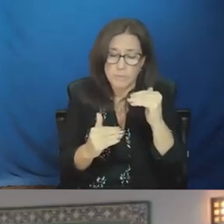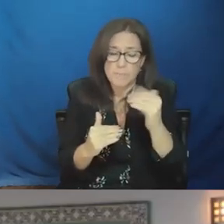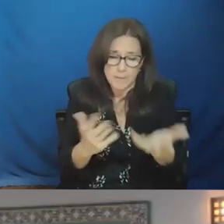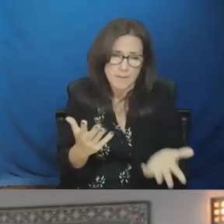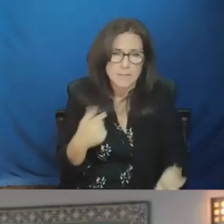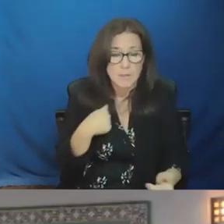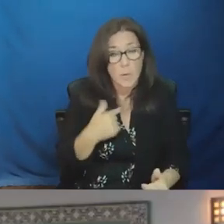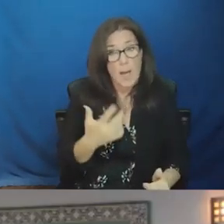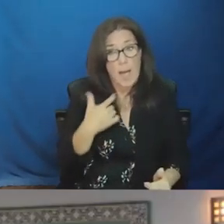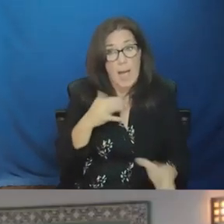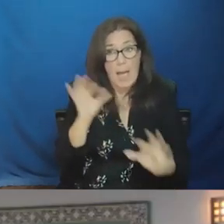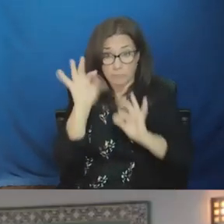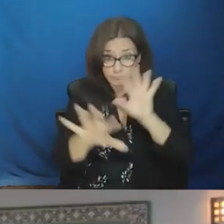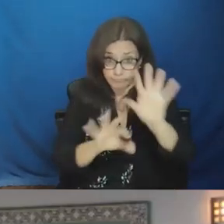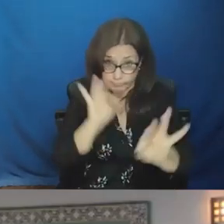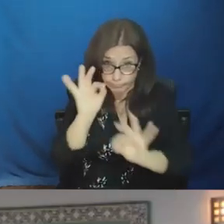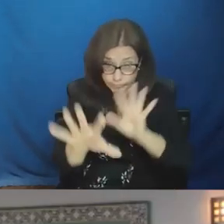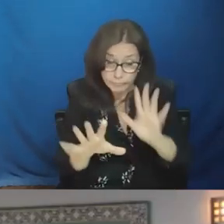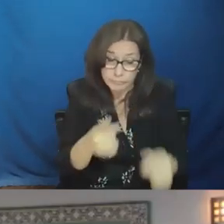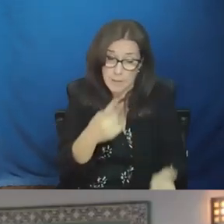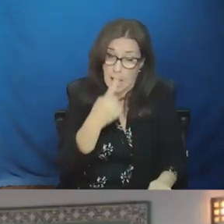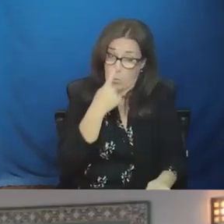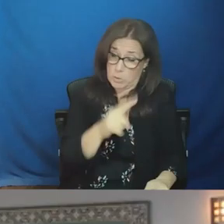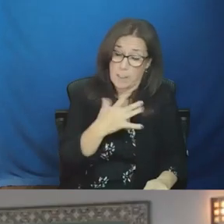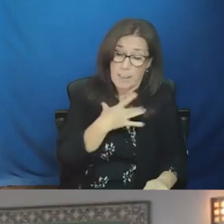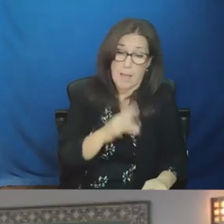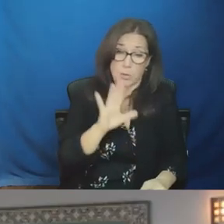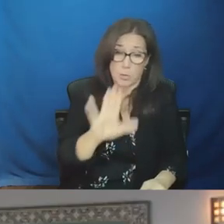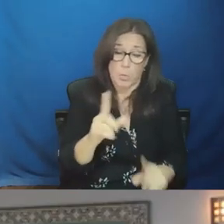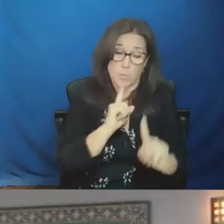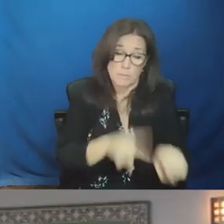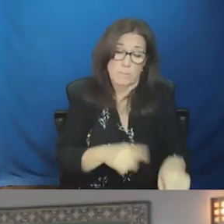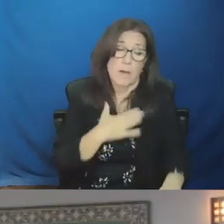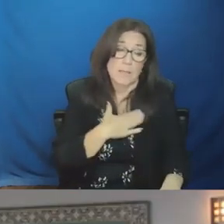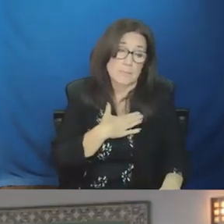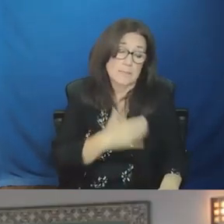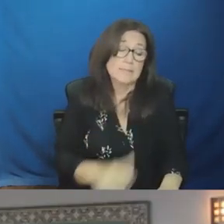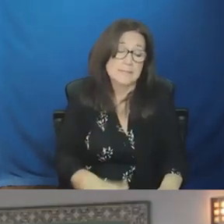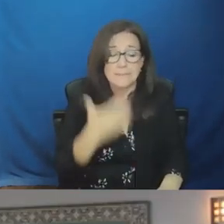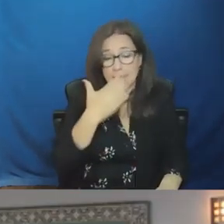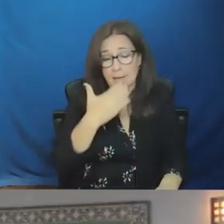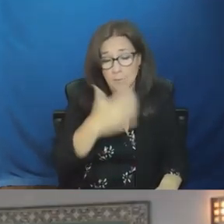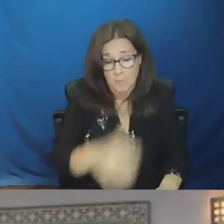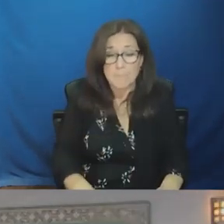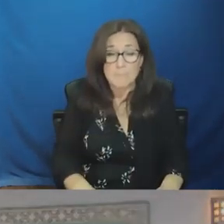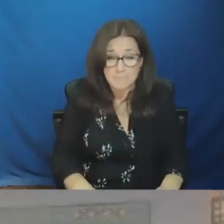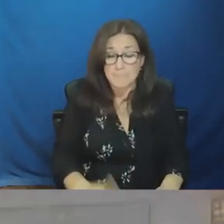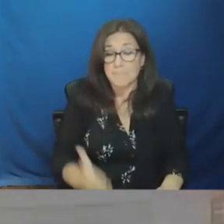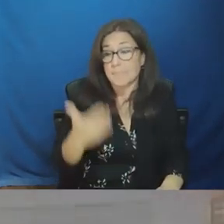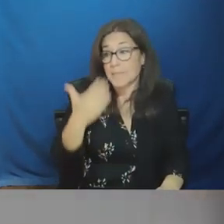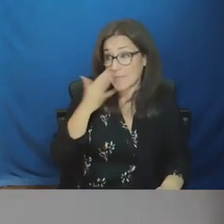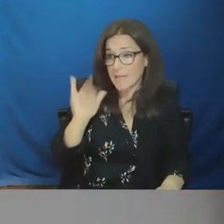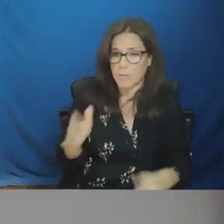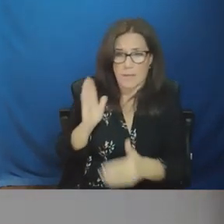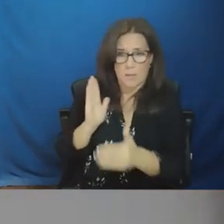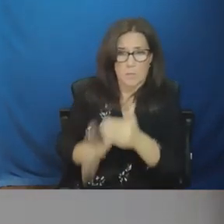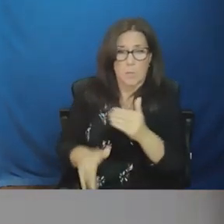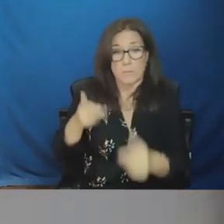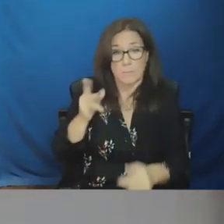tienen raíz en esto y a mí me gustaría trabajar con ustedes y me gustaría que alguien me contestara si se los agradezco